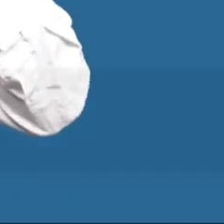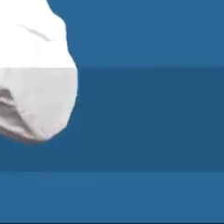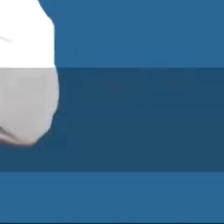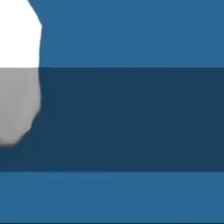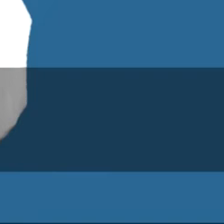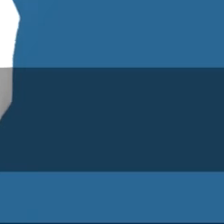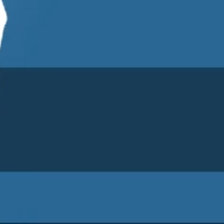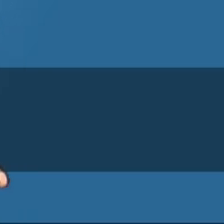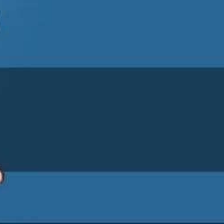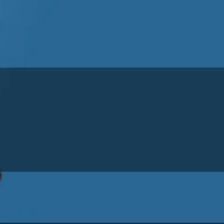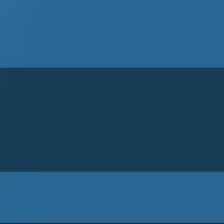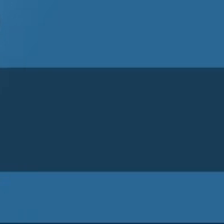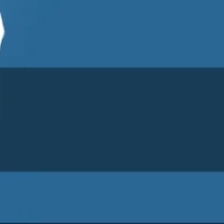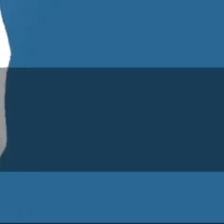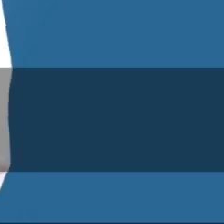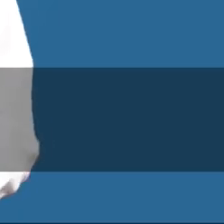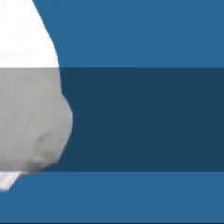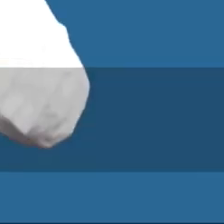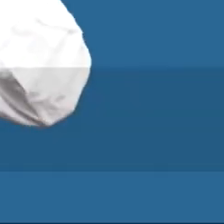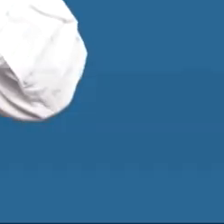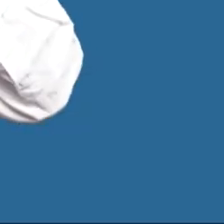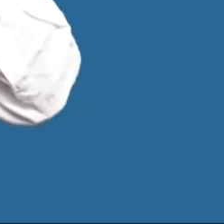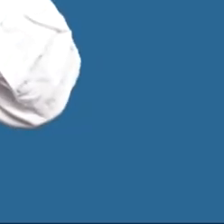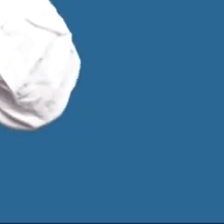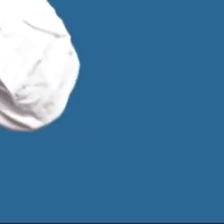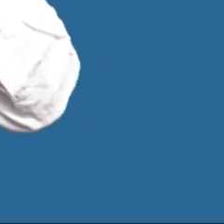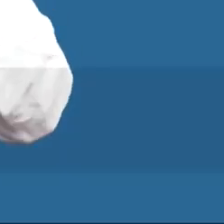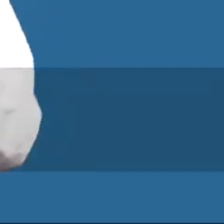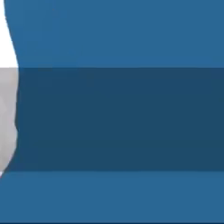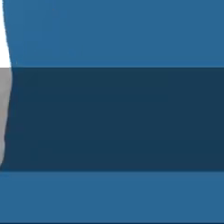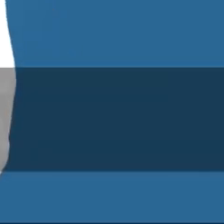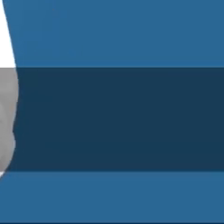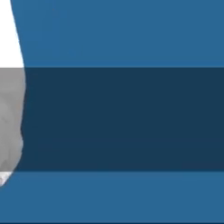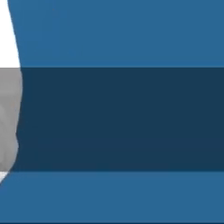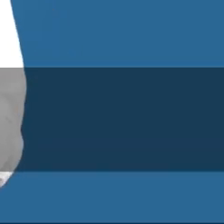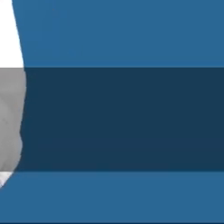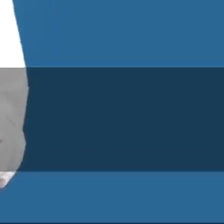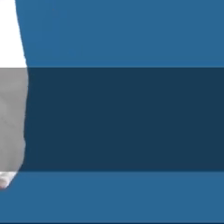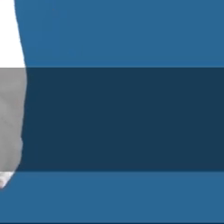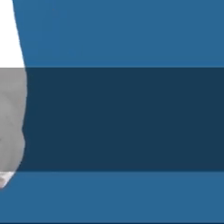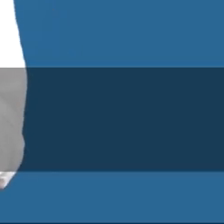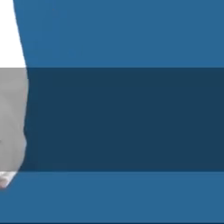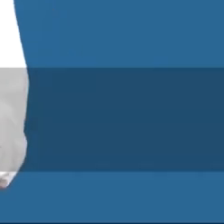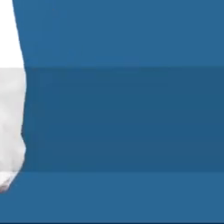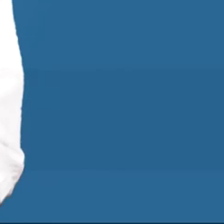Tercero, sanción. Cuarto, funcionario.